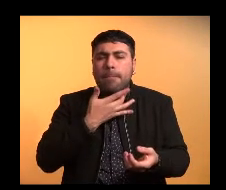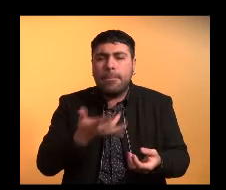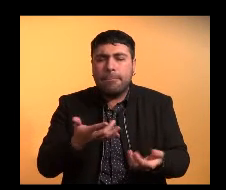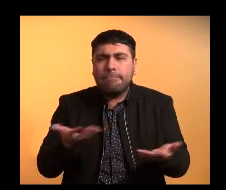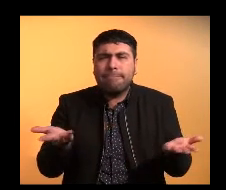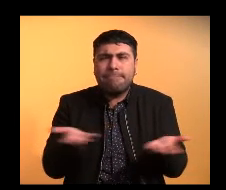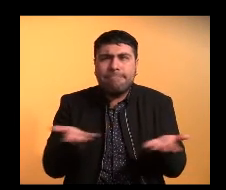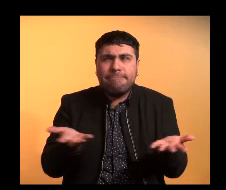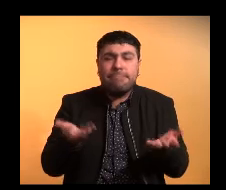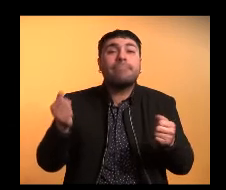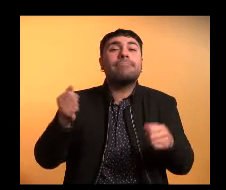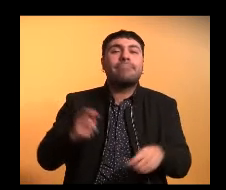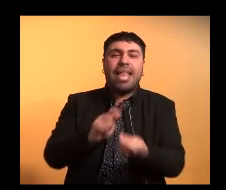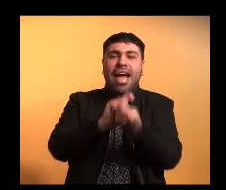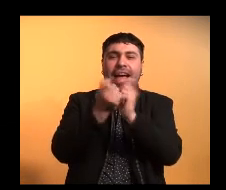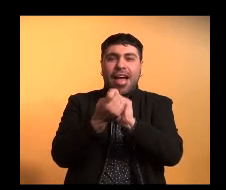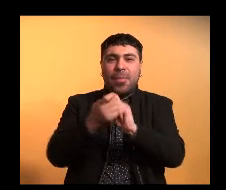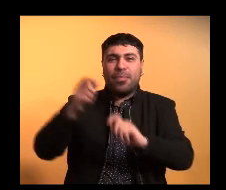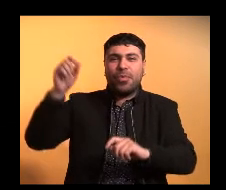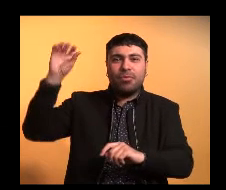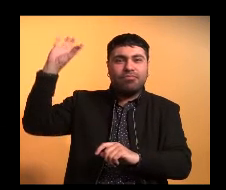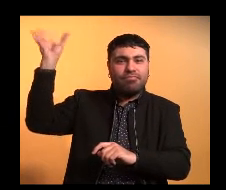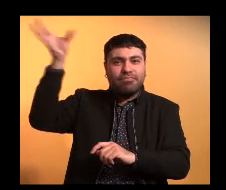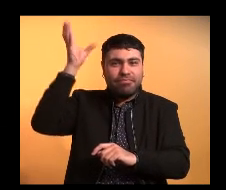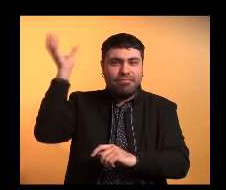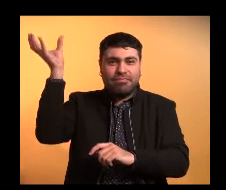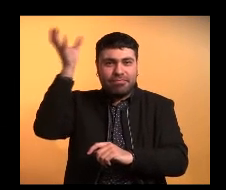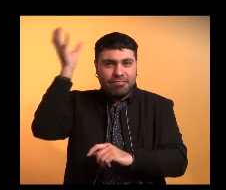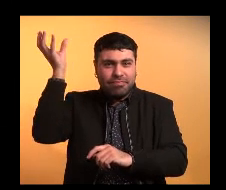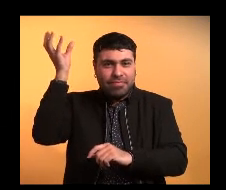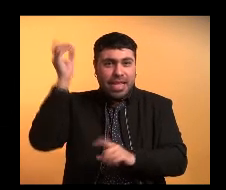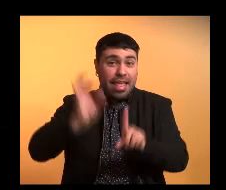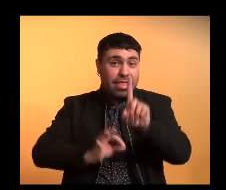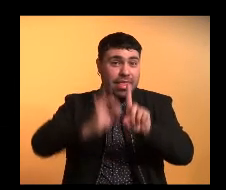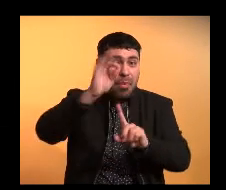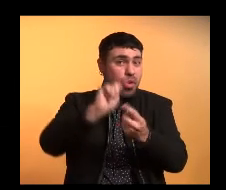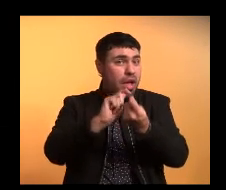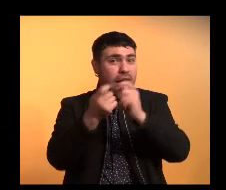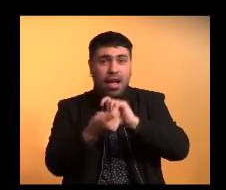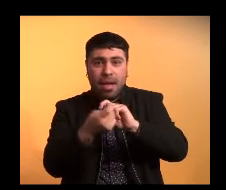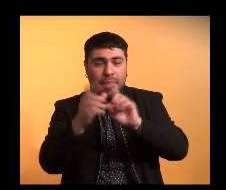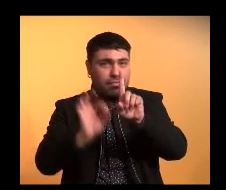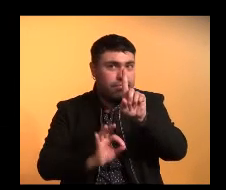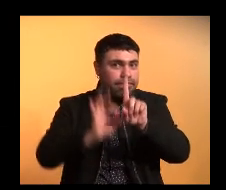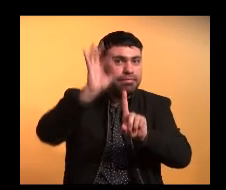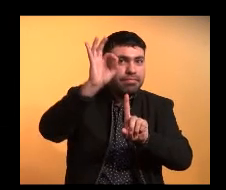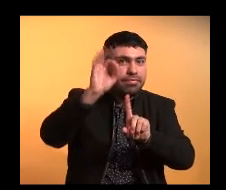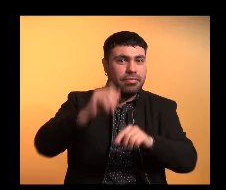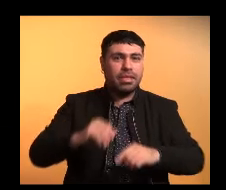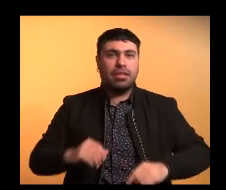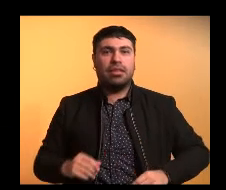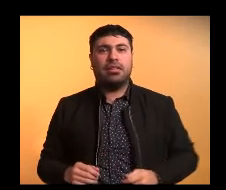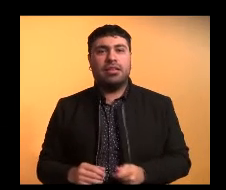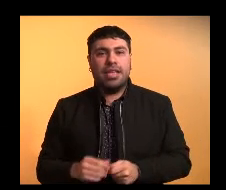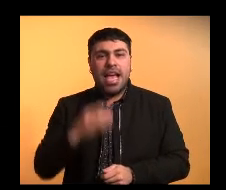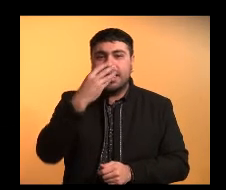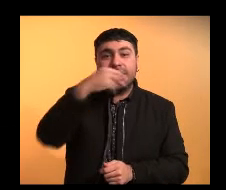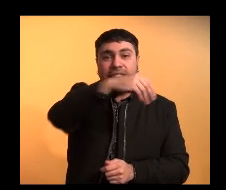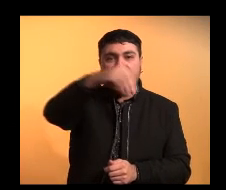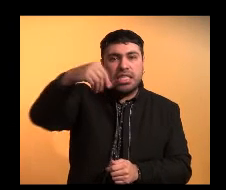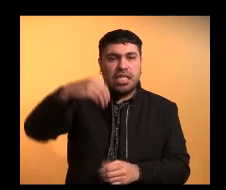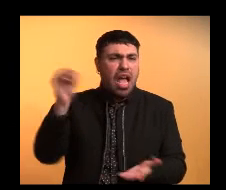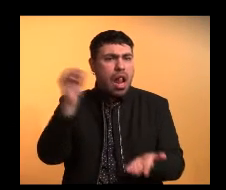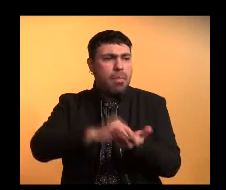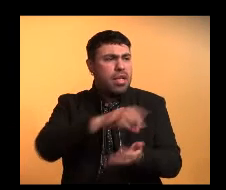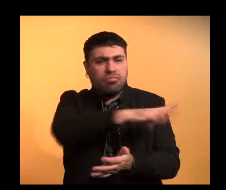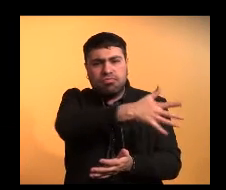más deshielo, por lo tanto va a haber más sustrato disponible, las temperaturas van a estar un poco más elevadas, por lo tanto podría dar pie